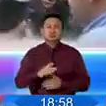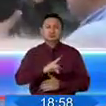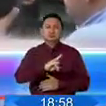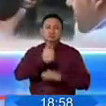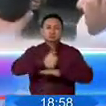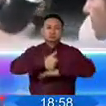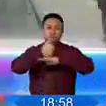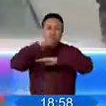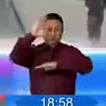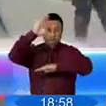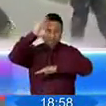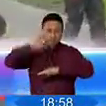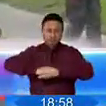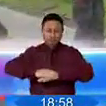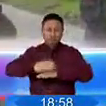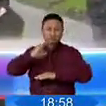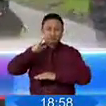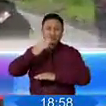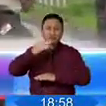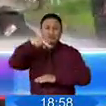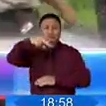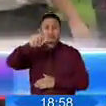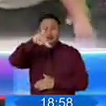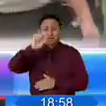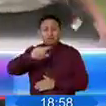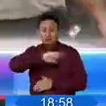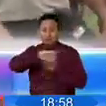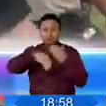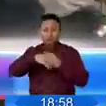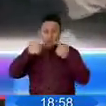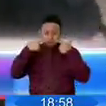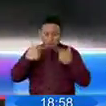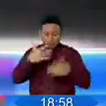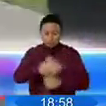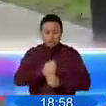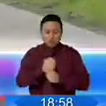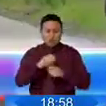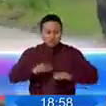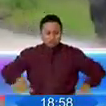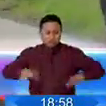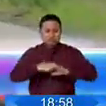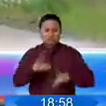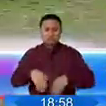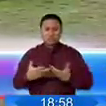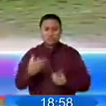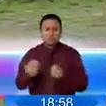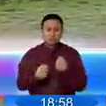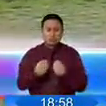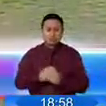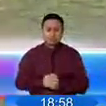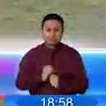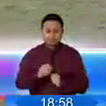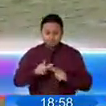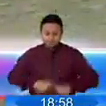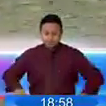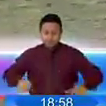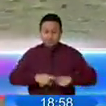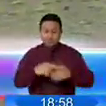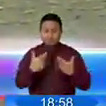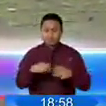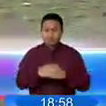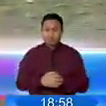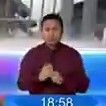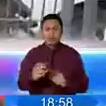de Mataje para constatar los trabajos y acciones de seguridad que se cumplen en el sector fronterizo, sitio donde se ha generado una serie de